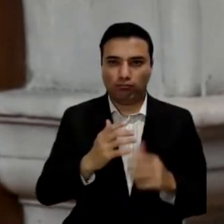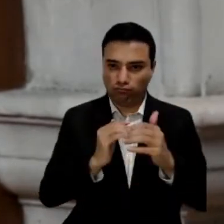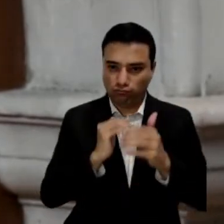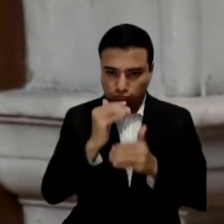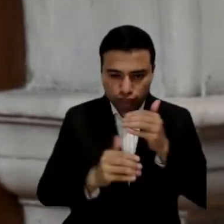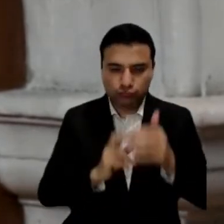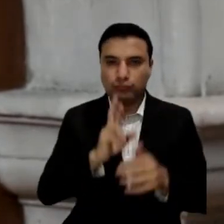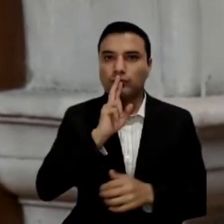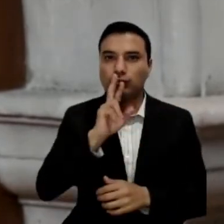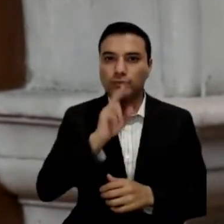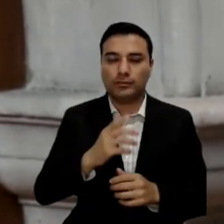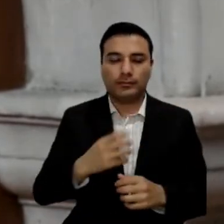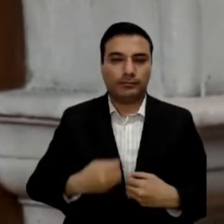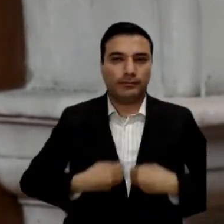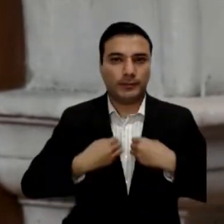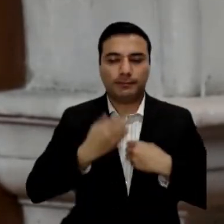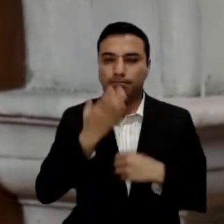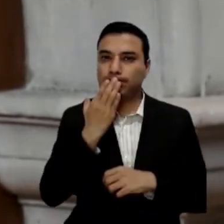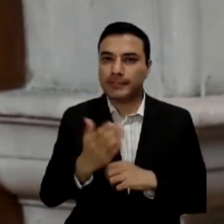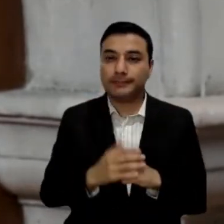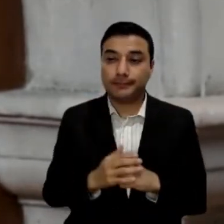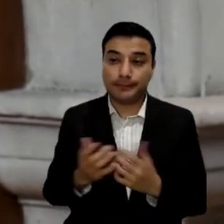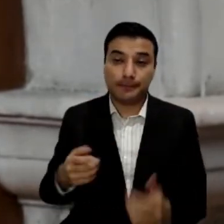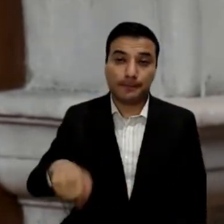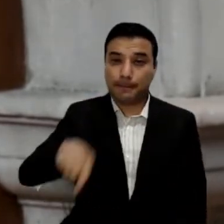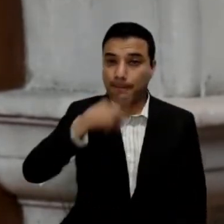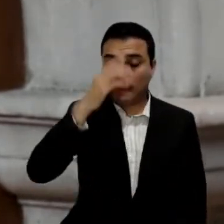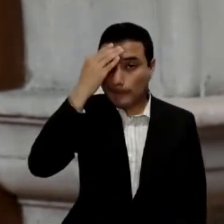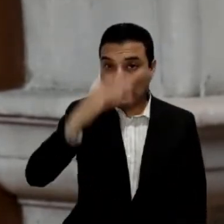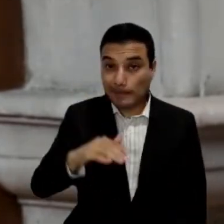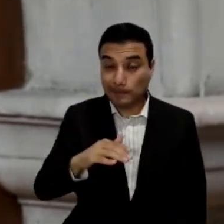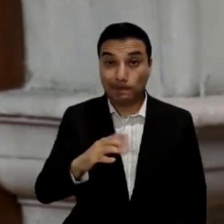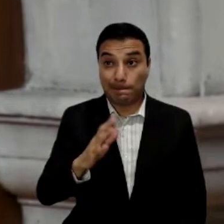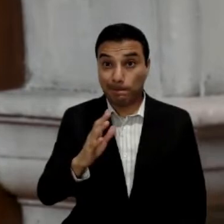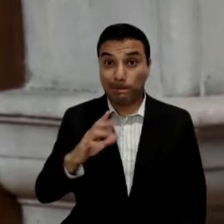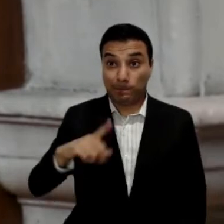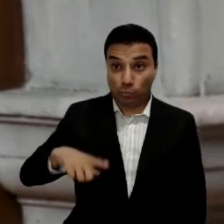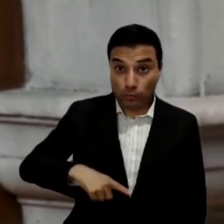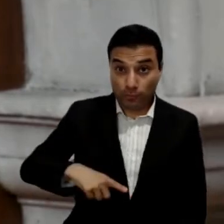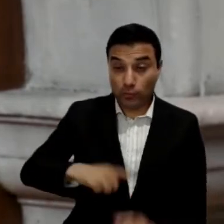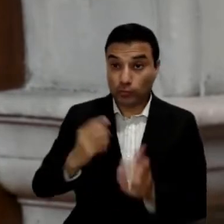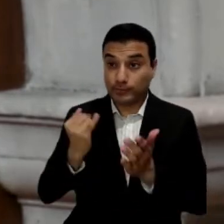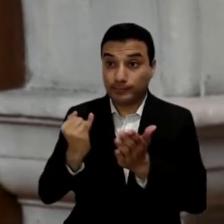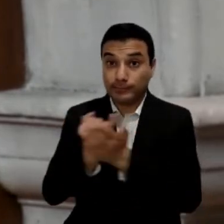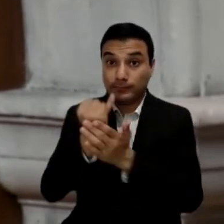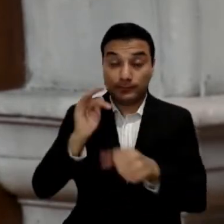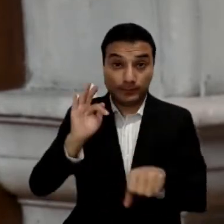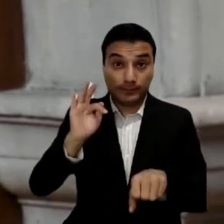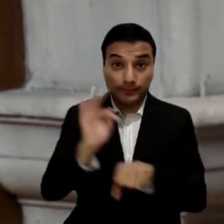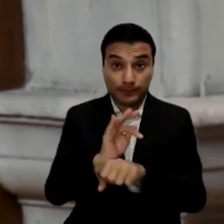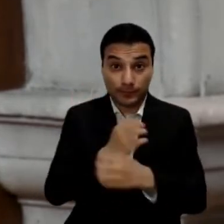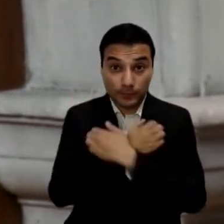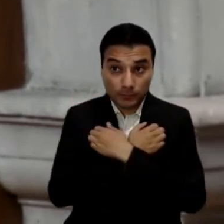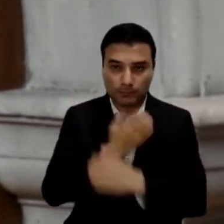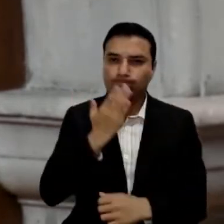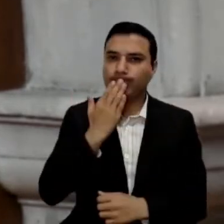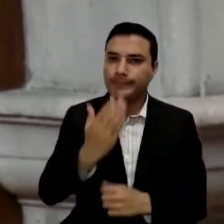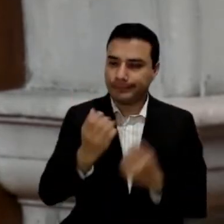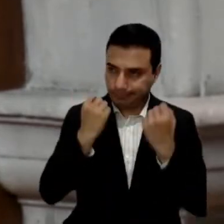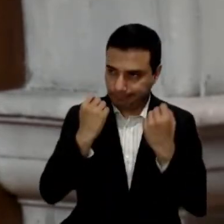Por ello, consideramos que todo esfuerzo destinado a fortalecer la educación merece nuestro reconocimiento y